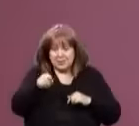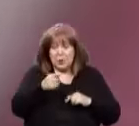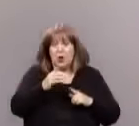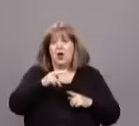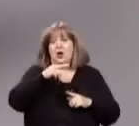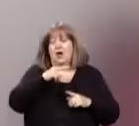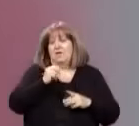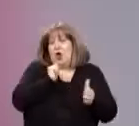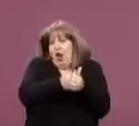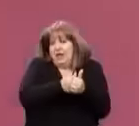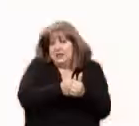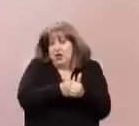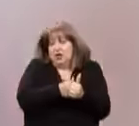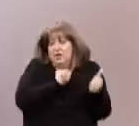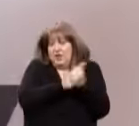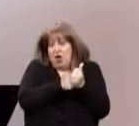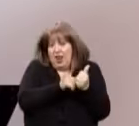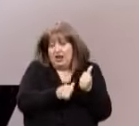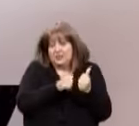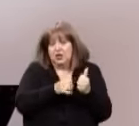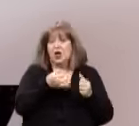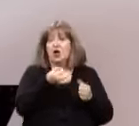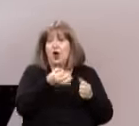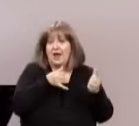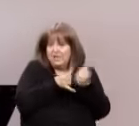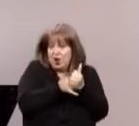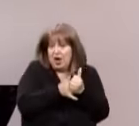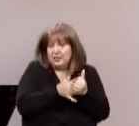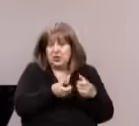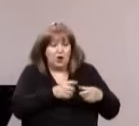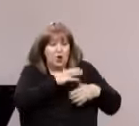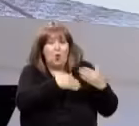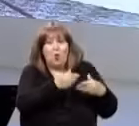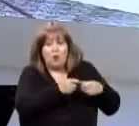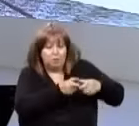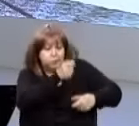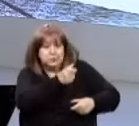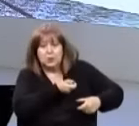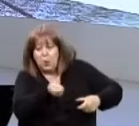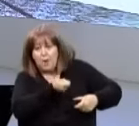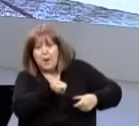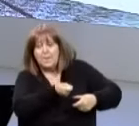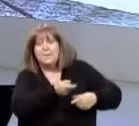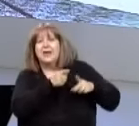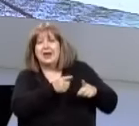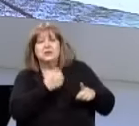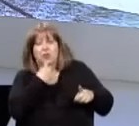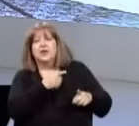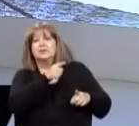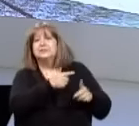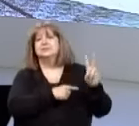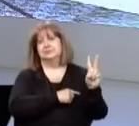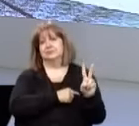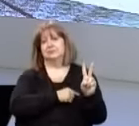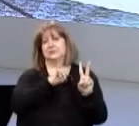con esa palabra tan fuerte, analmente con uno de estos elementos, y bueno, eso lo consideró la justicia, que